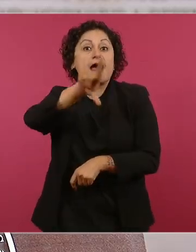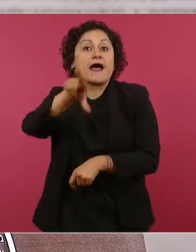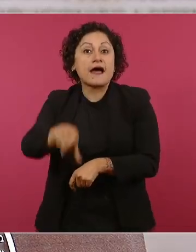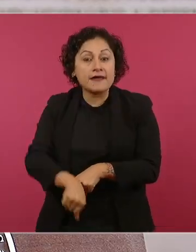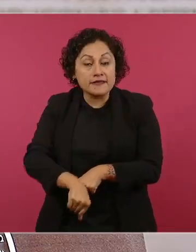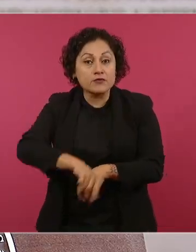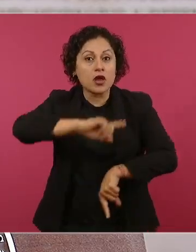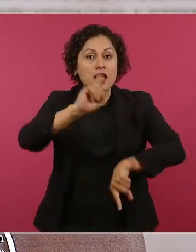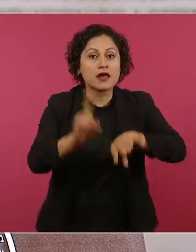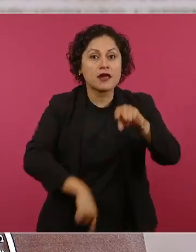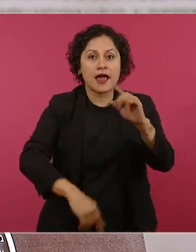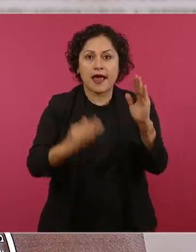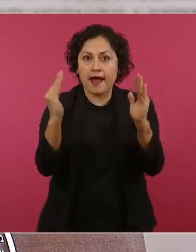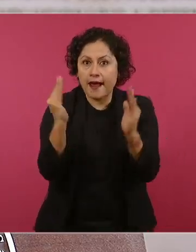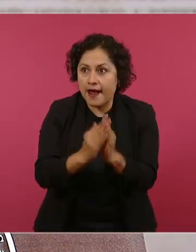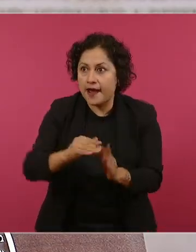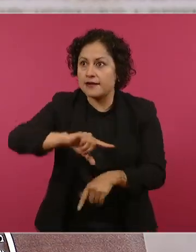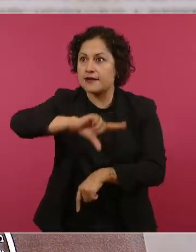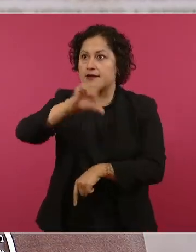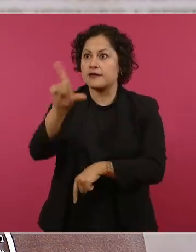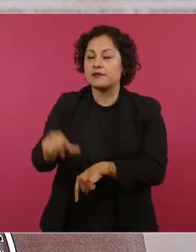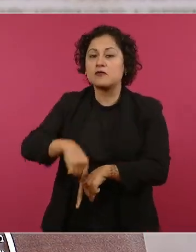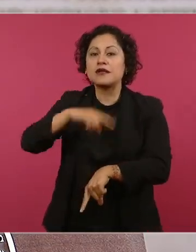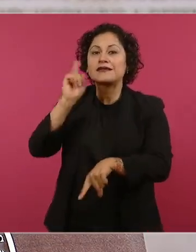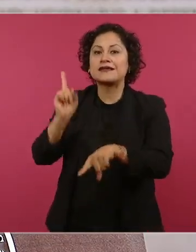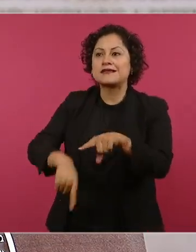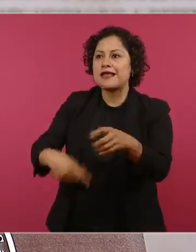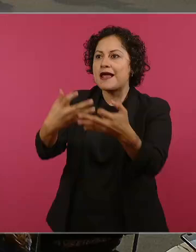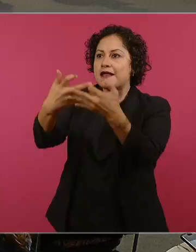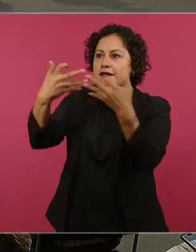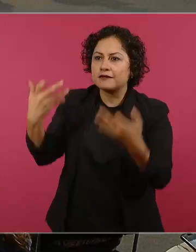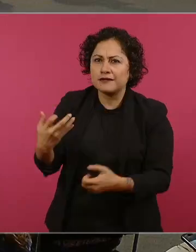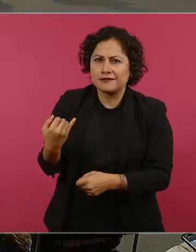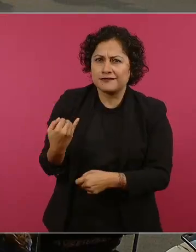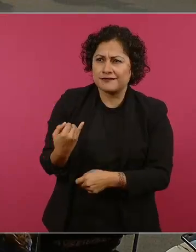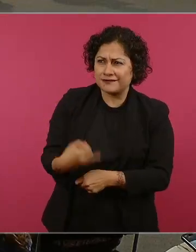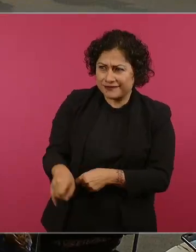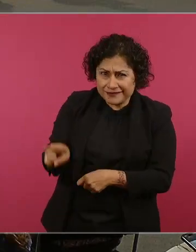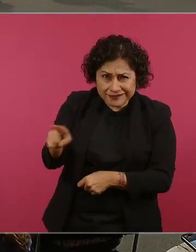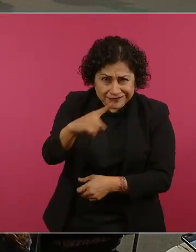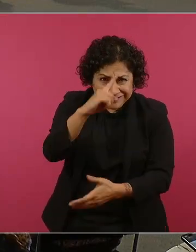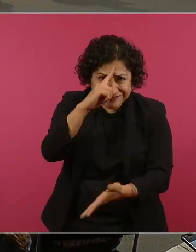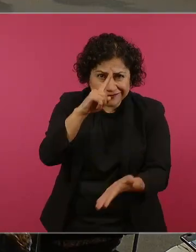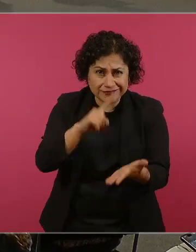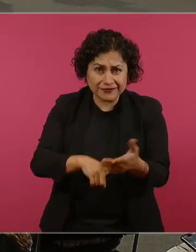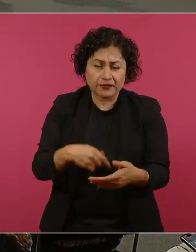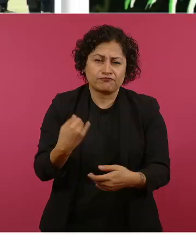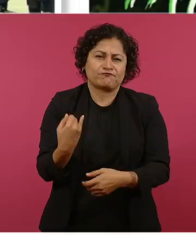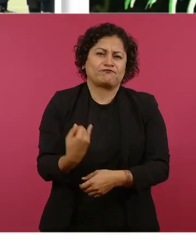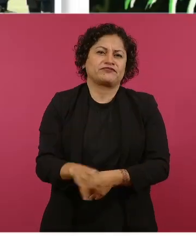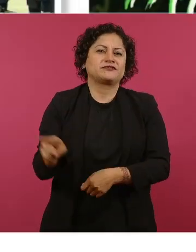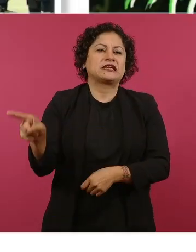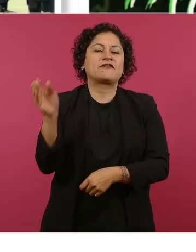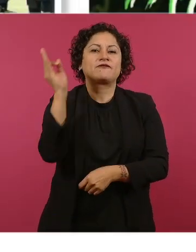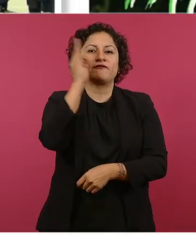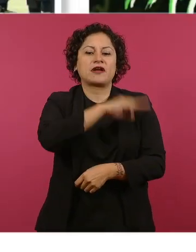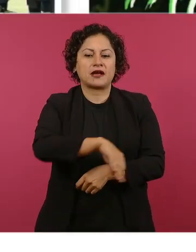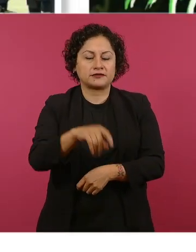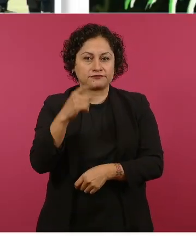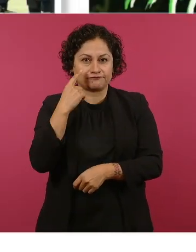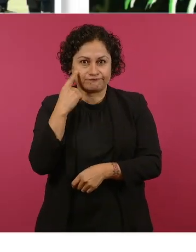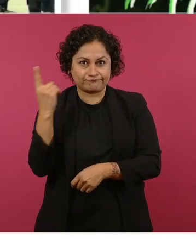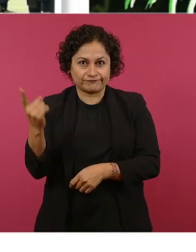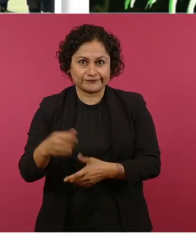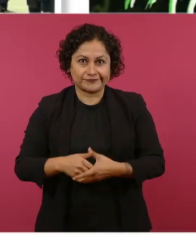y propiedades. Imagínense, a ese nivel llegan. Todo esto es falso. Pero también, además de